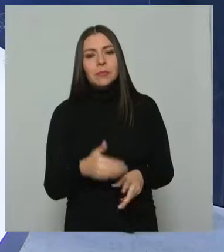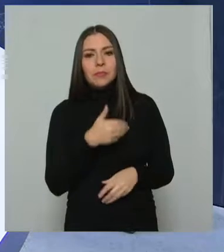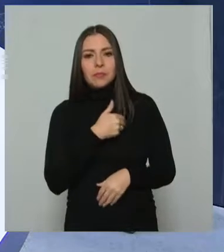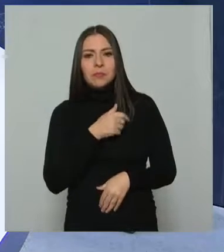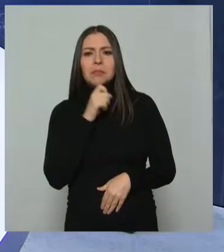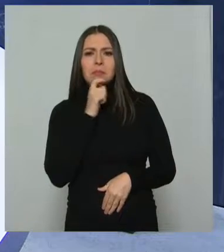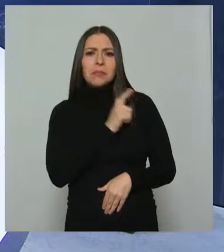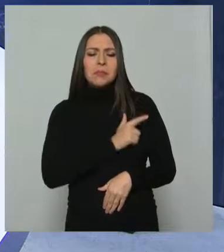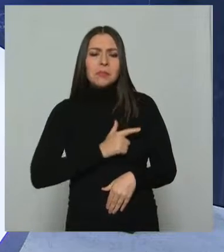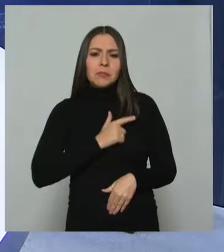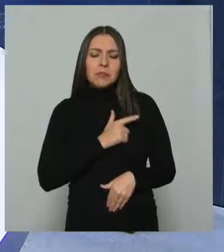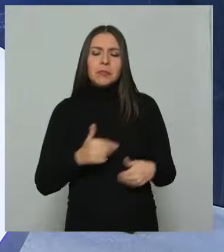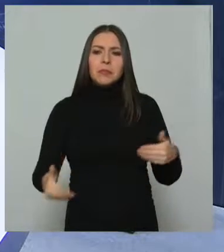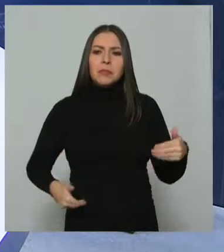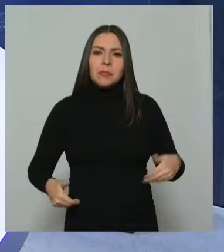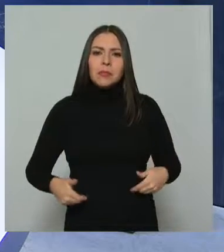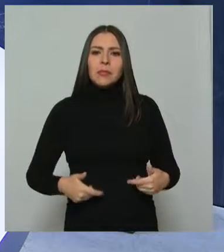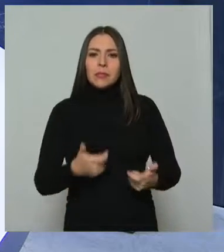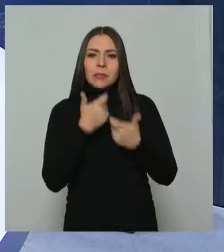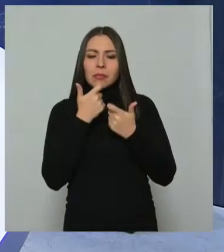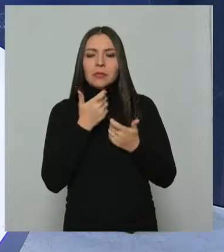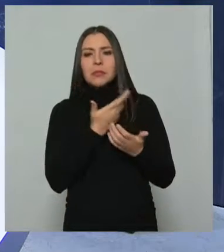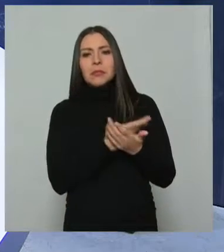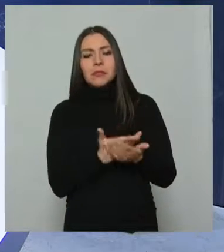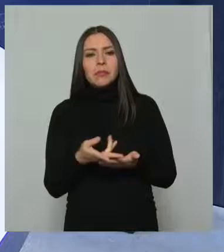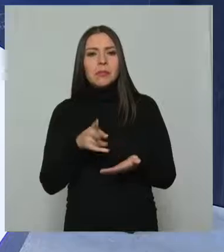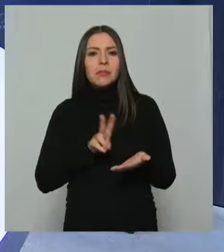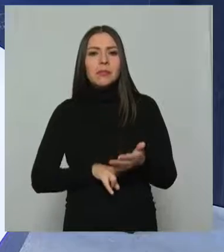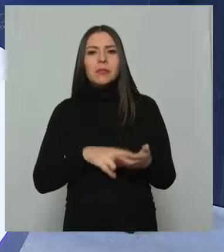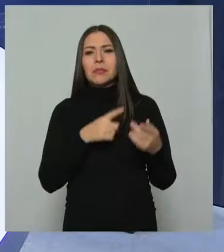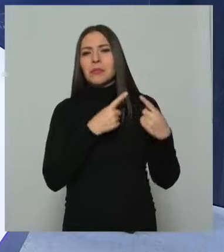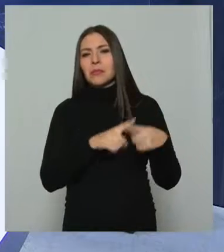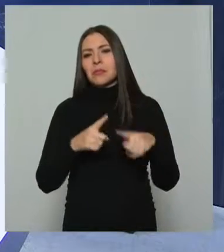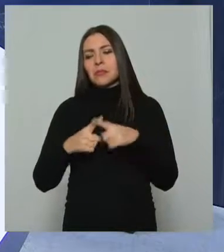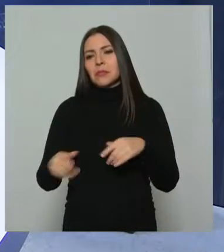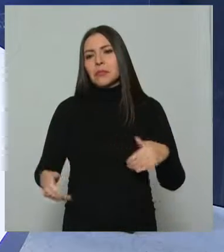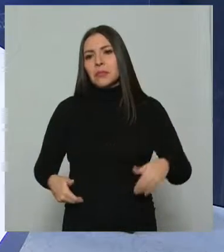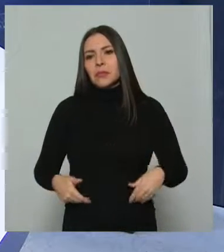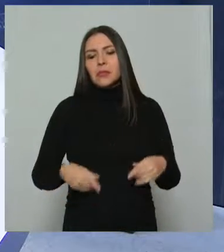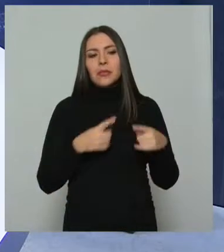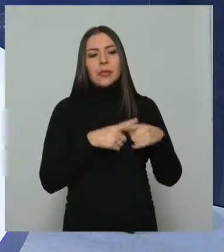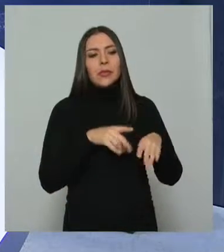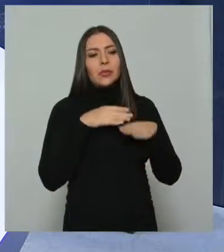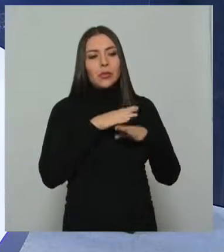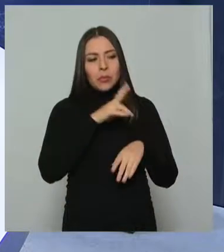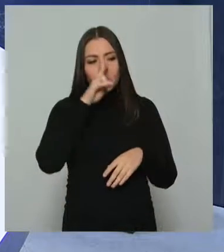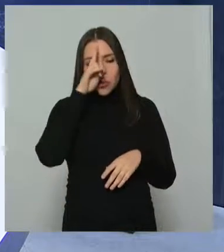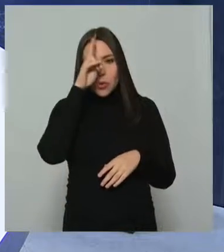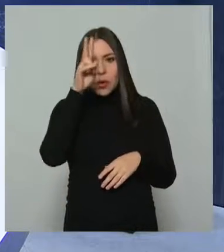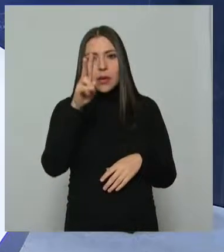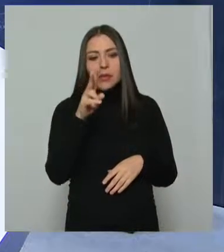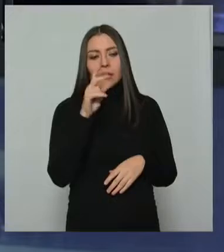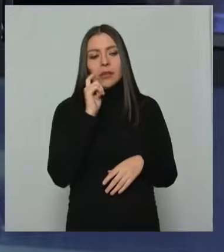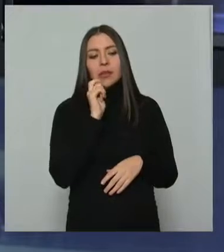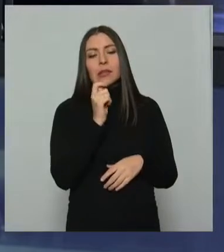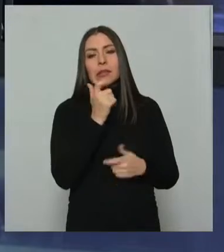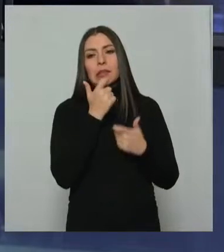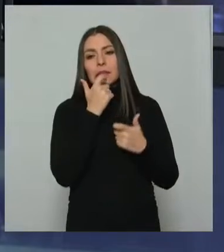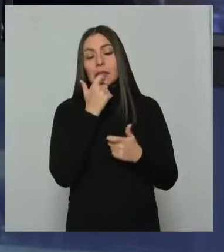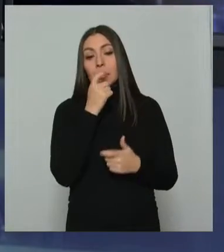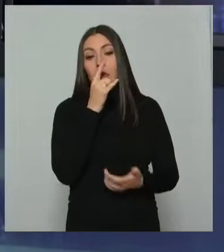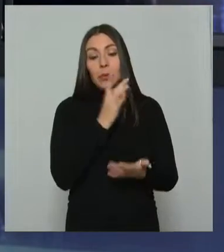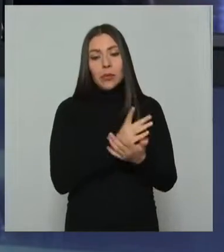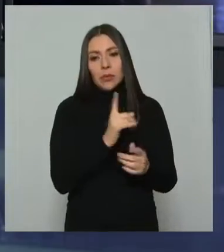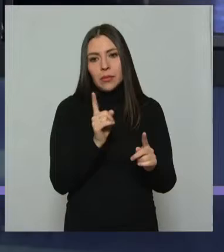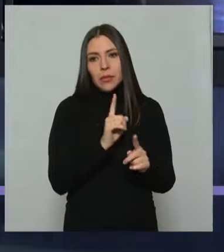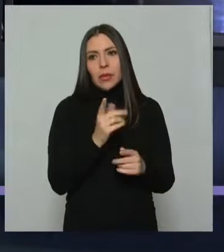obras muy diversas, una pentalogía de la violencia que no habla precisamente de comedia, pero vamos